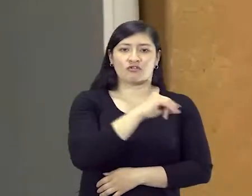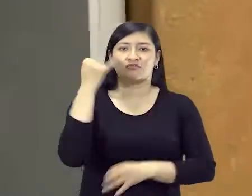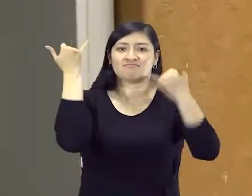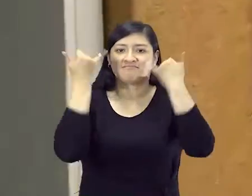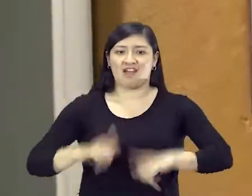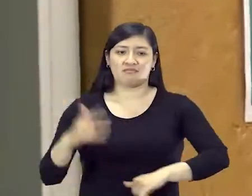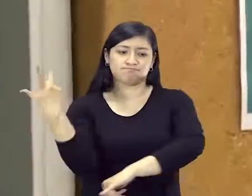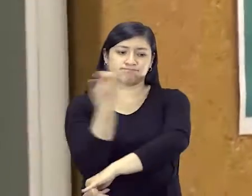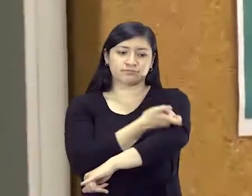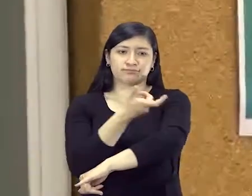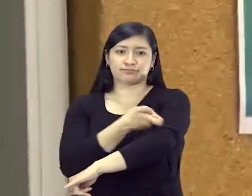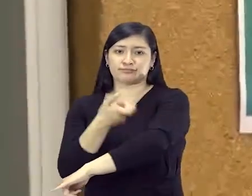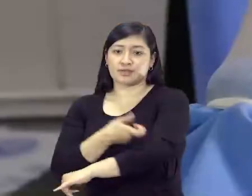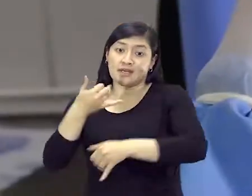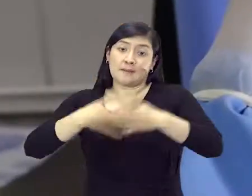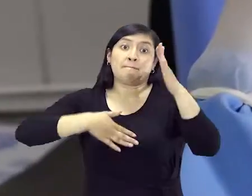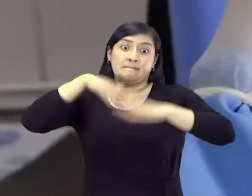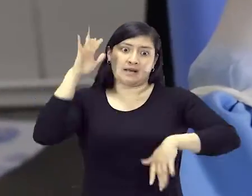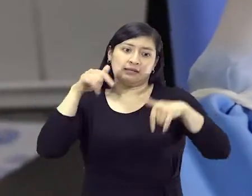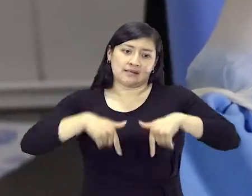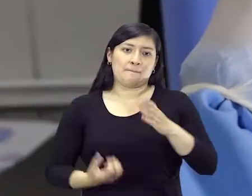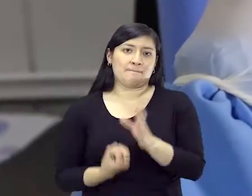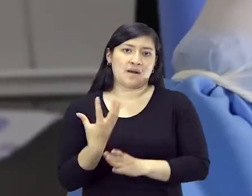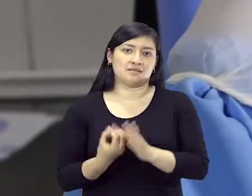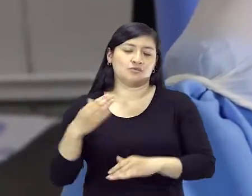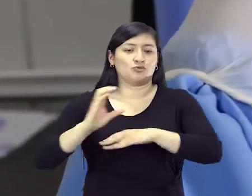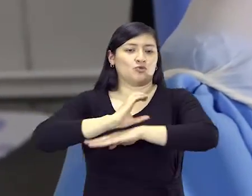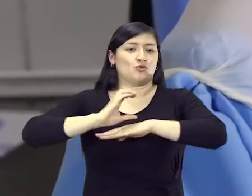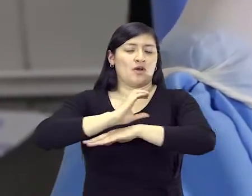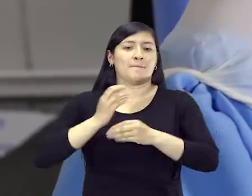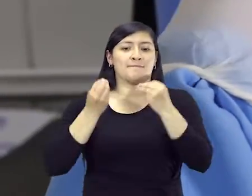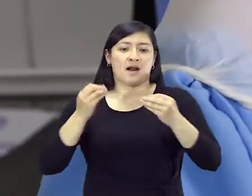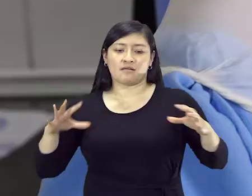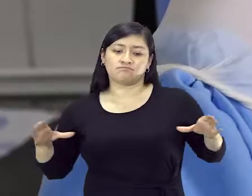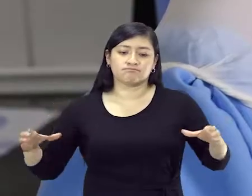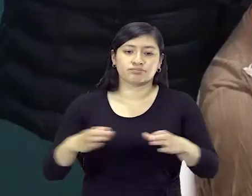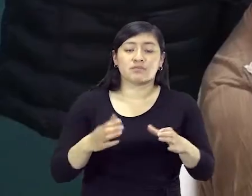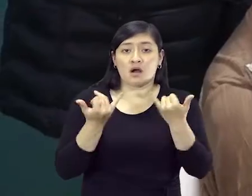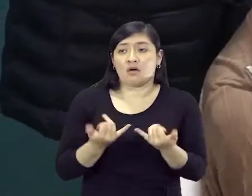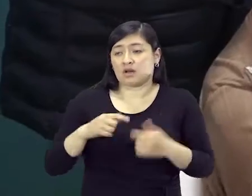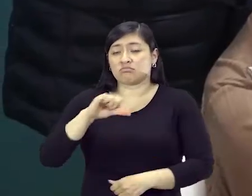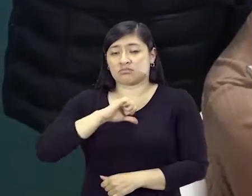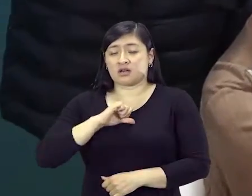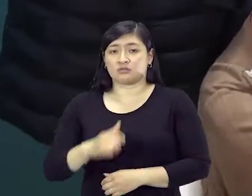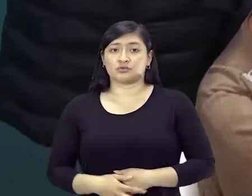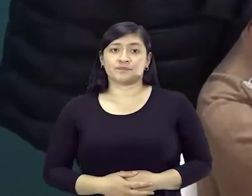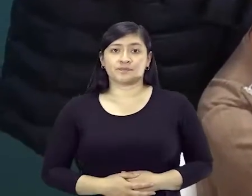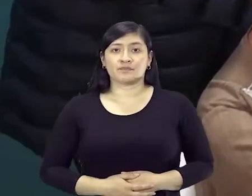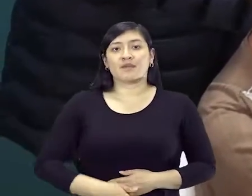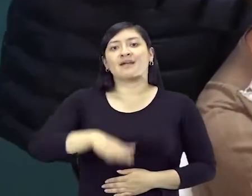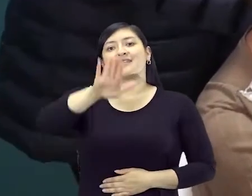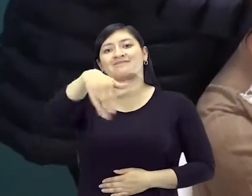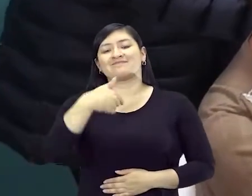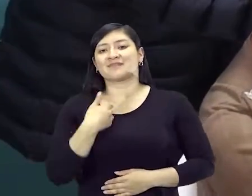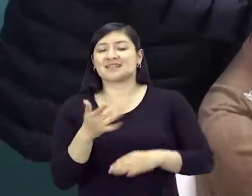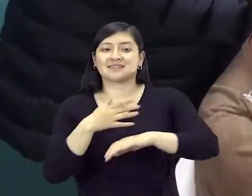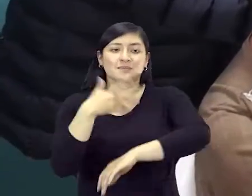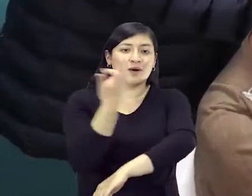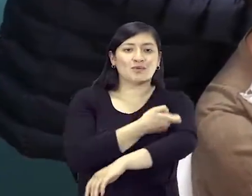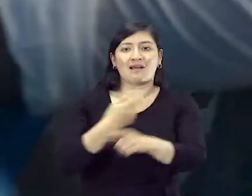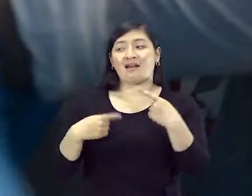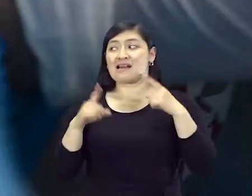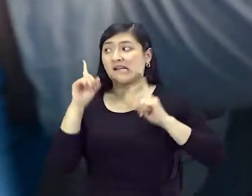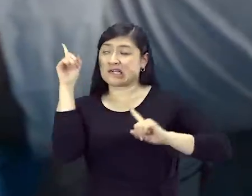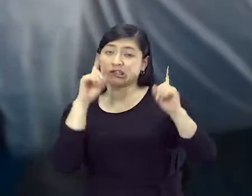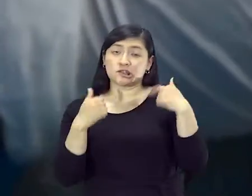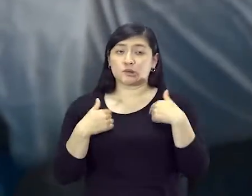toda la población del departamento, pero sobre todo aquí en Nariño, Pasto, cubierta con los biológicos que están disponibles. Nos vacunemos sin excusas, ahora